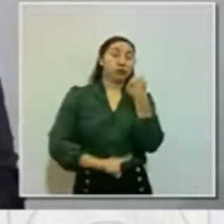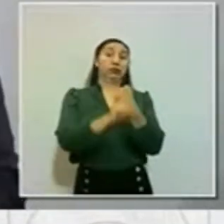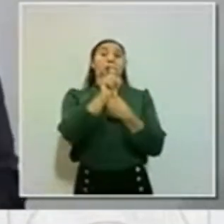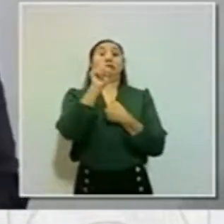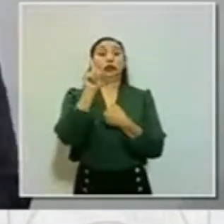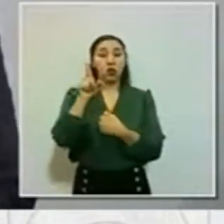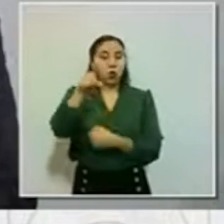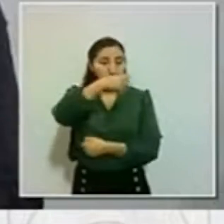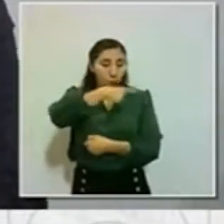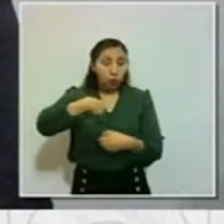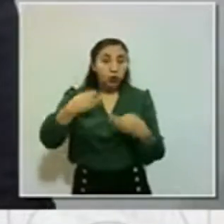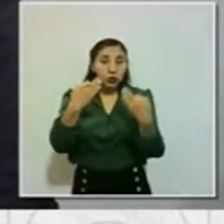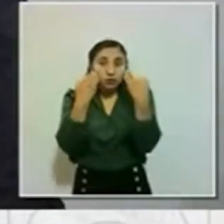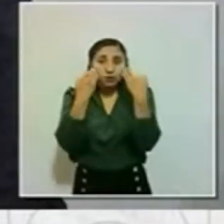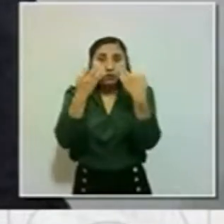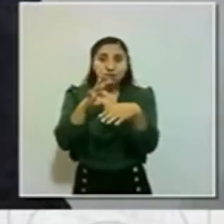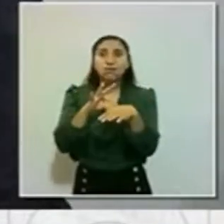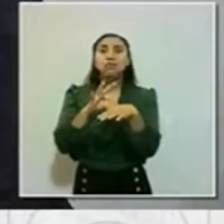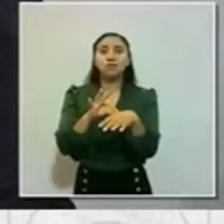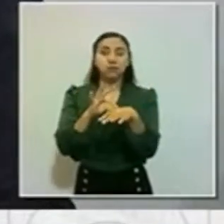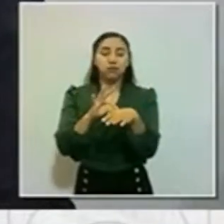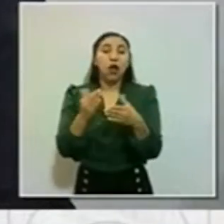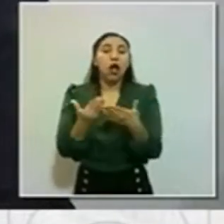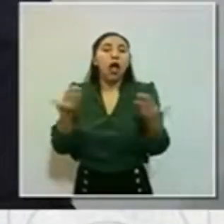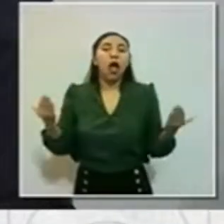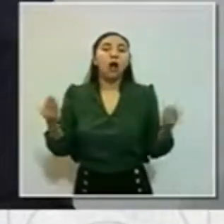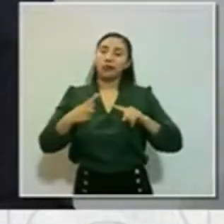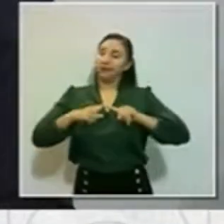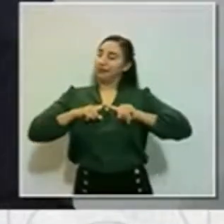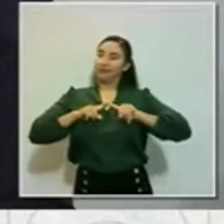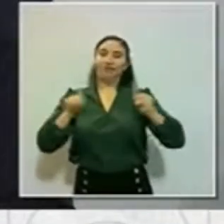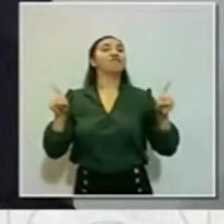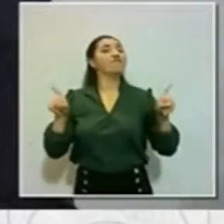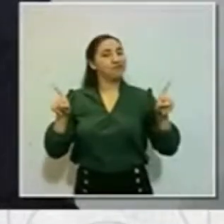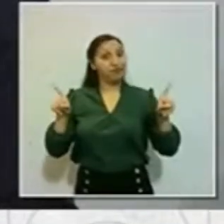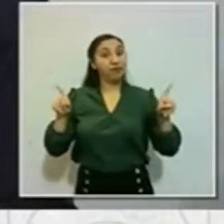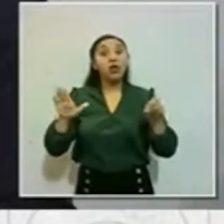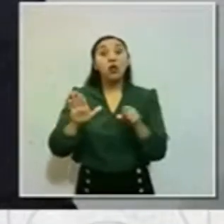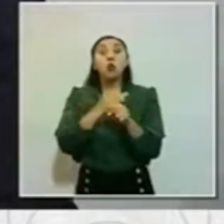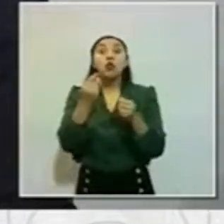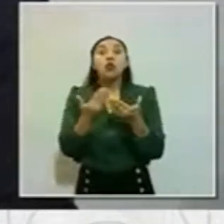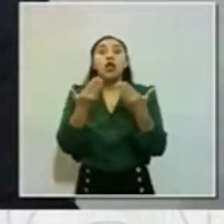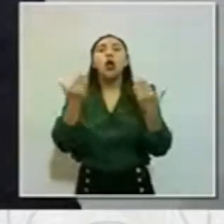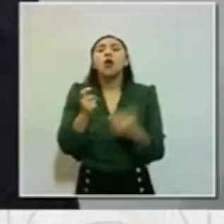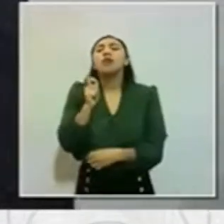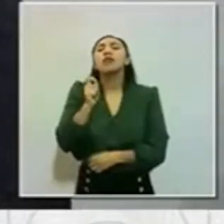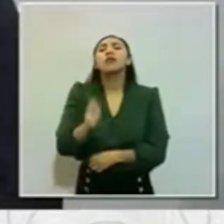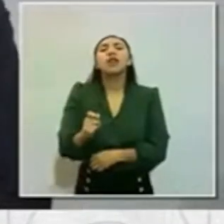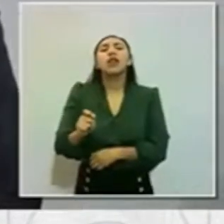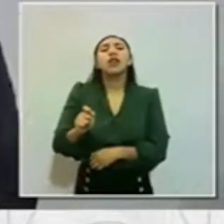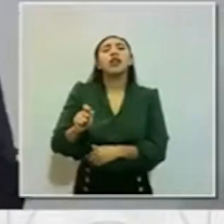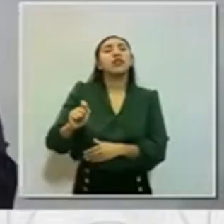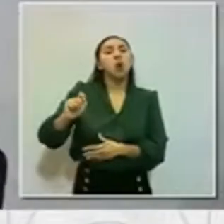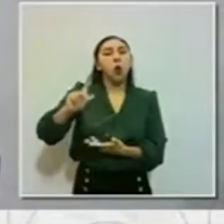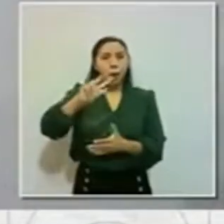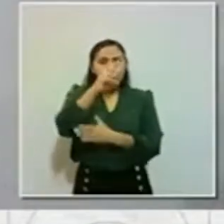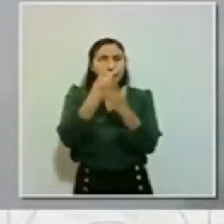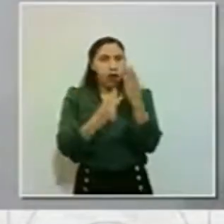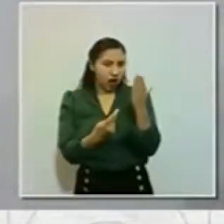vivimos. Ahora es totalmente distinto, porque ahora es una acción inmediata,